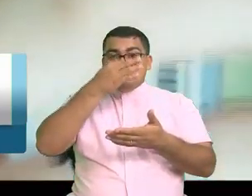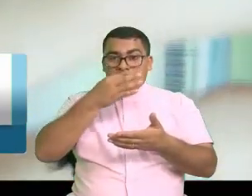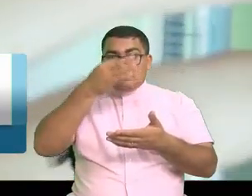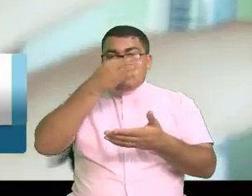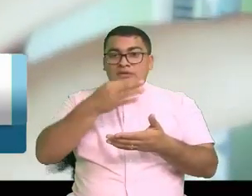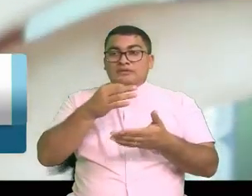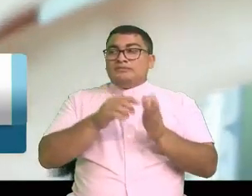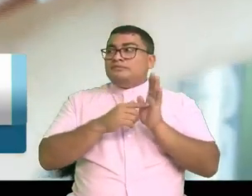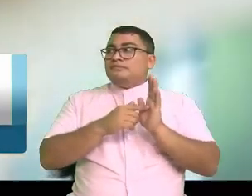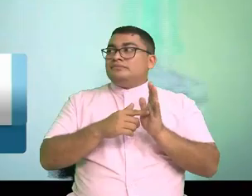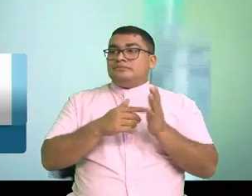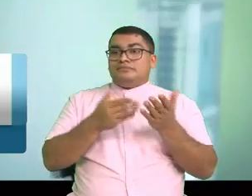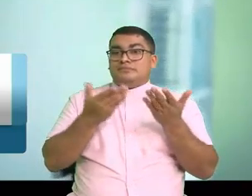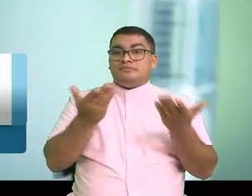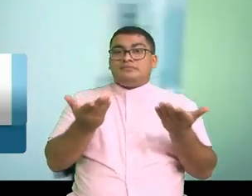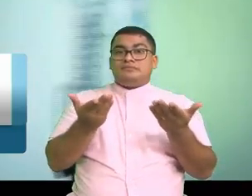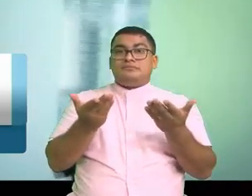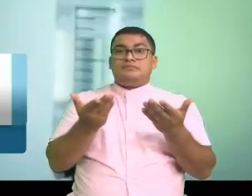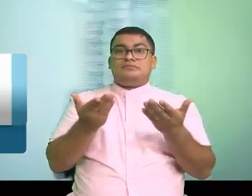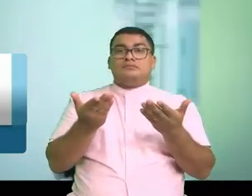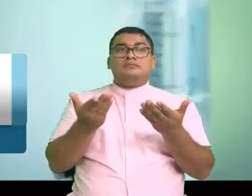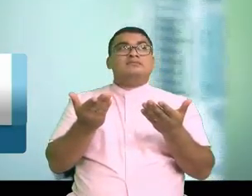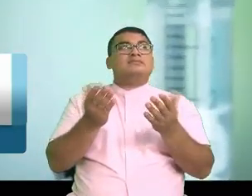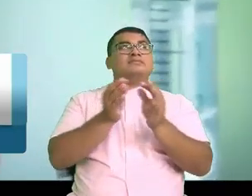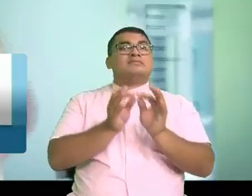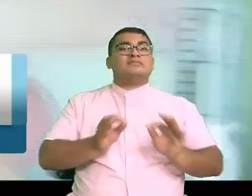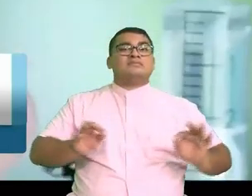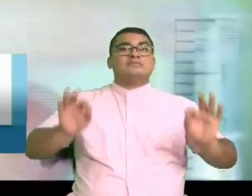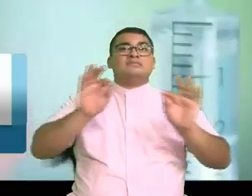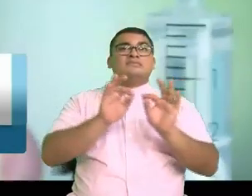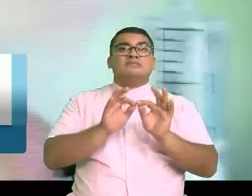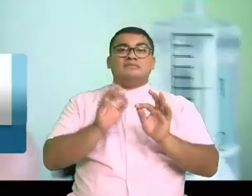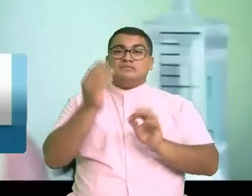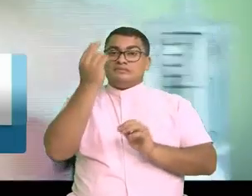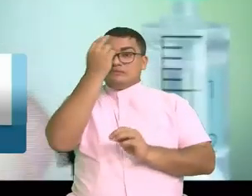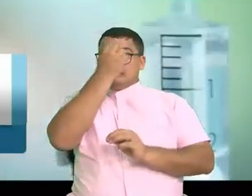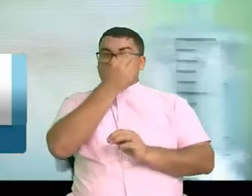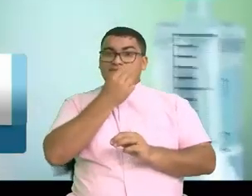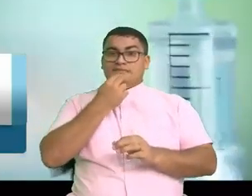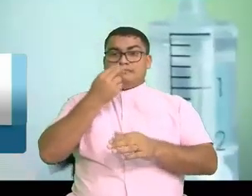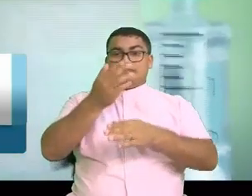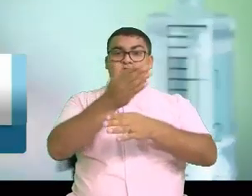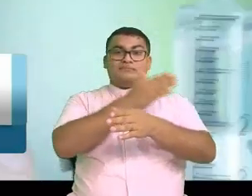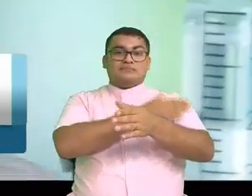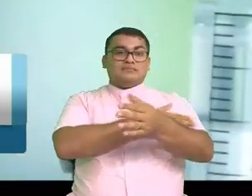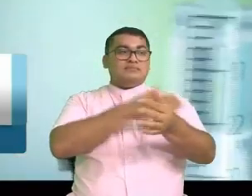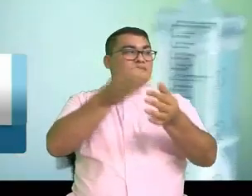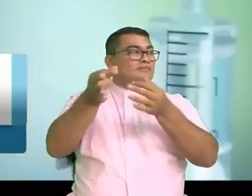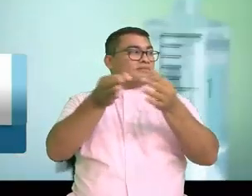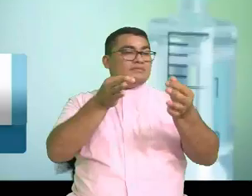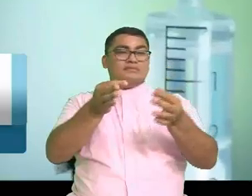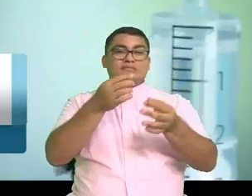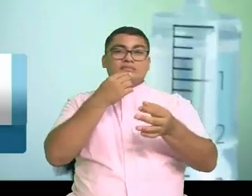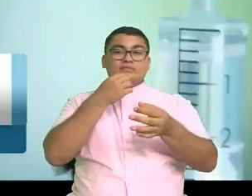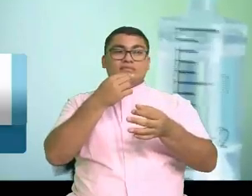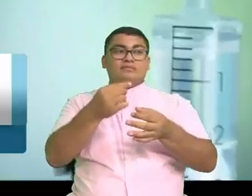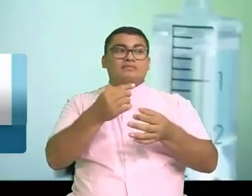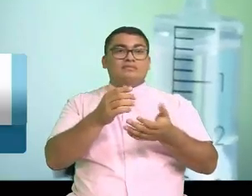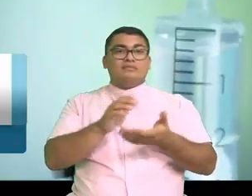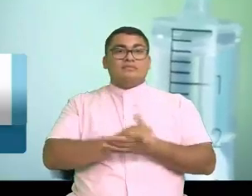¿Ve? Entonces, tomando la pregunta que me decía de que las gotitas